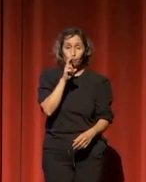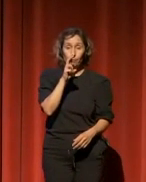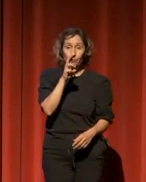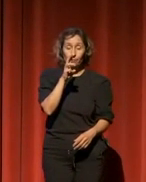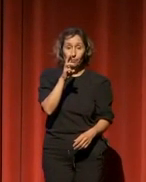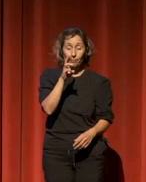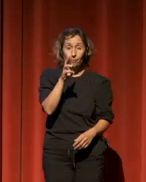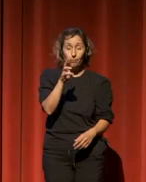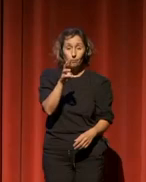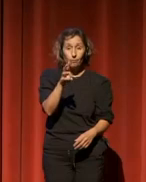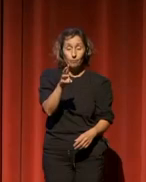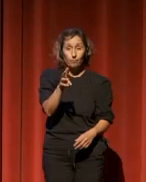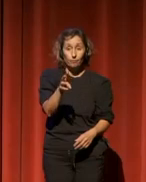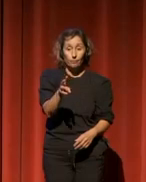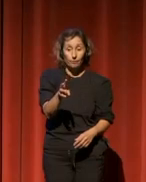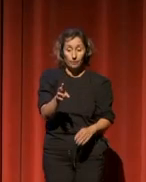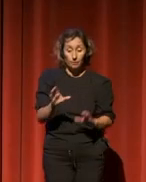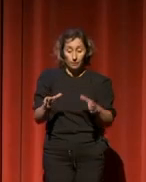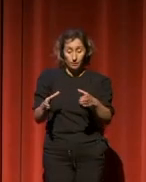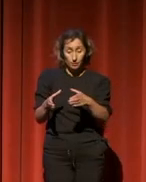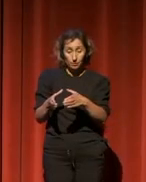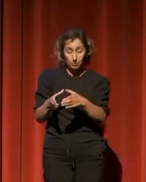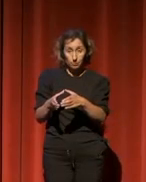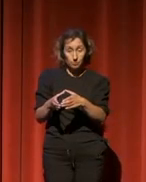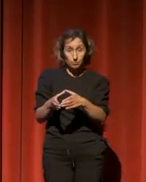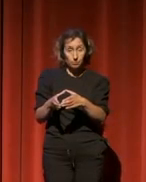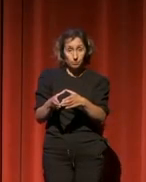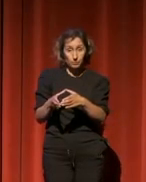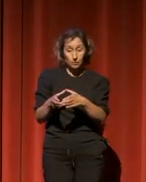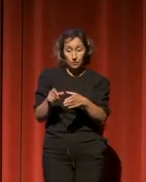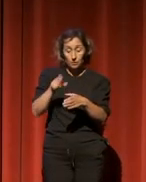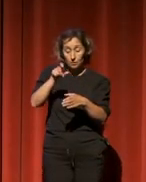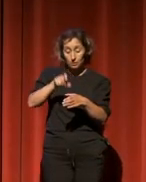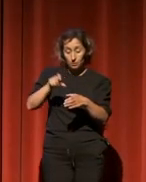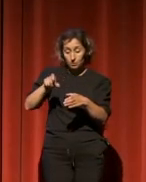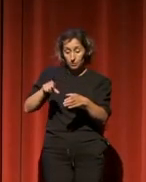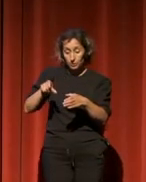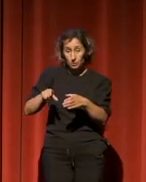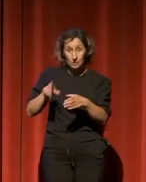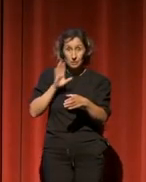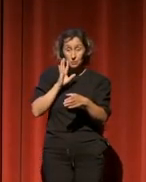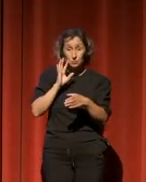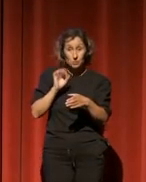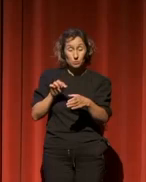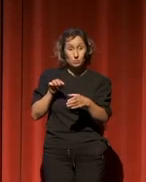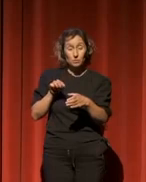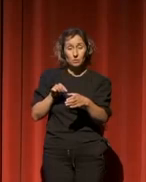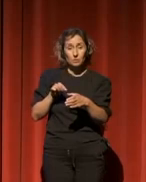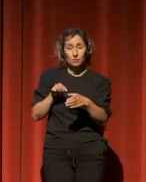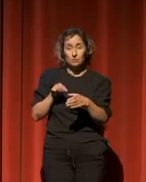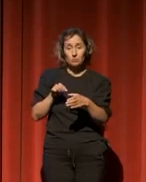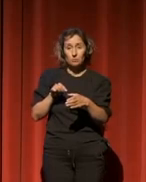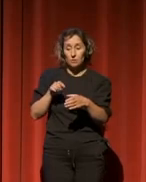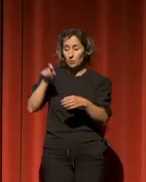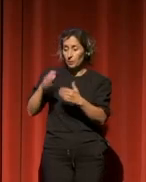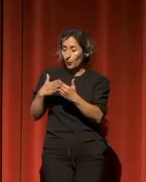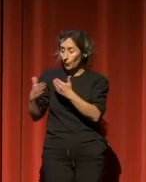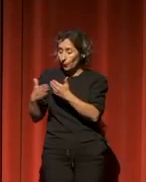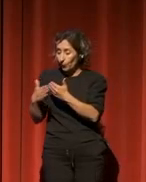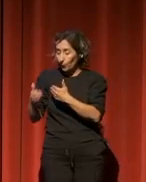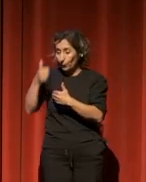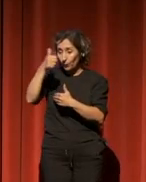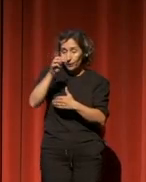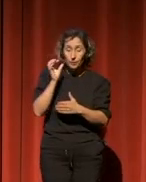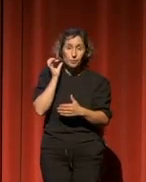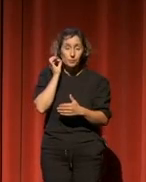eh a las mismas personas no que son eh cada año eh los mismos vecinos o vecinas que forman parte del